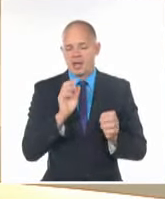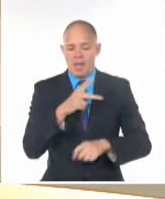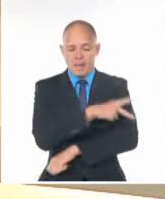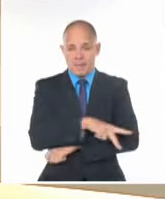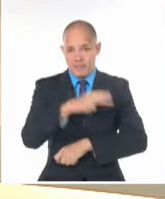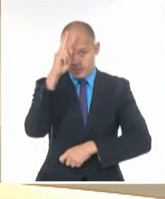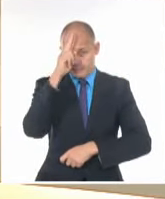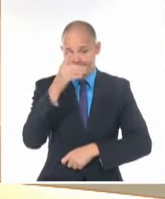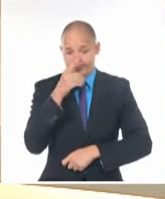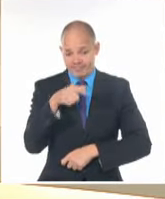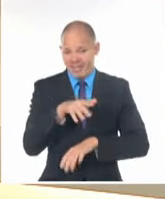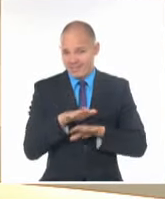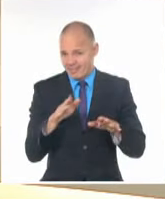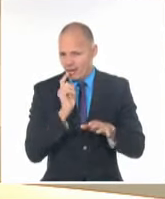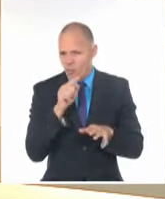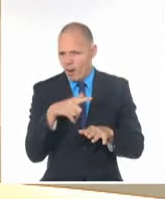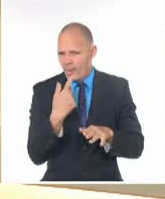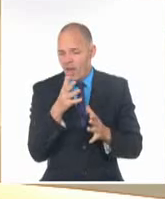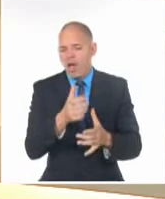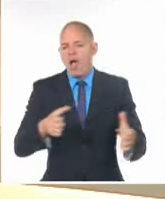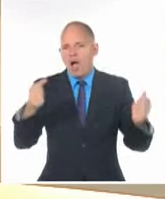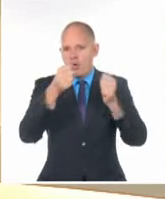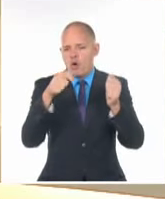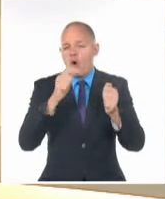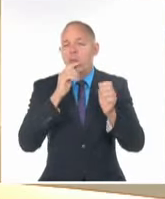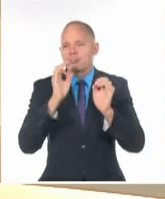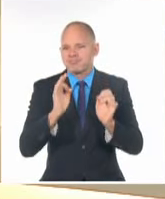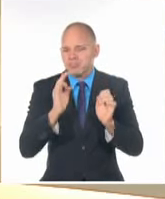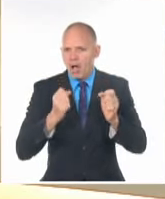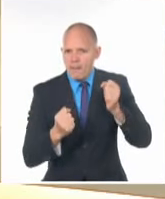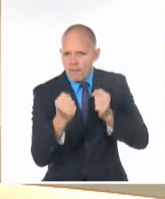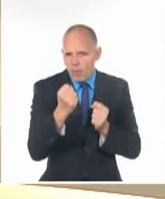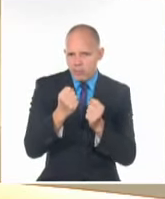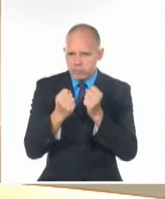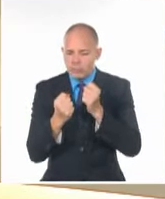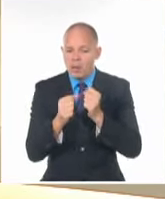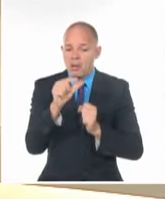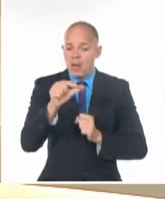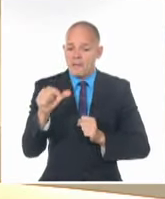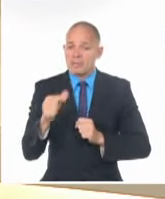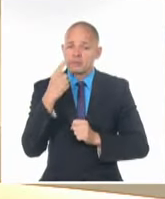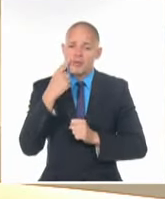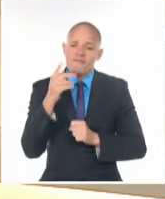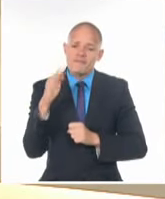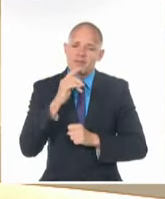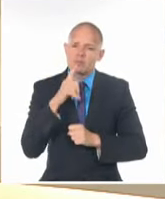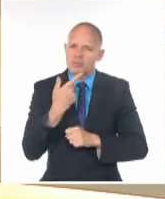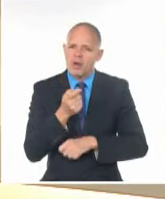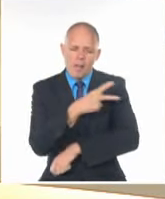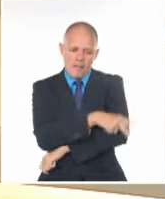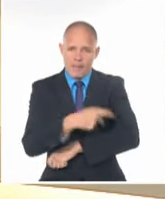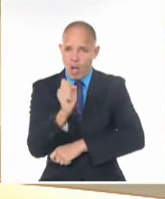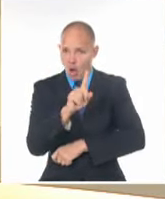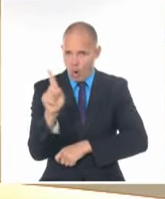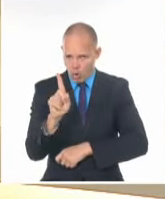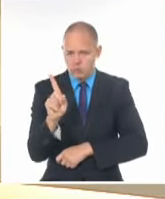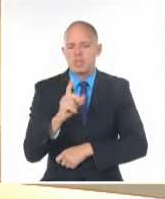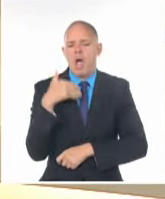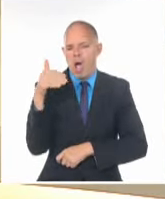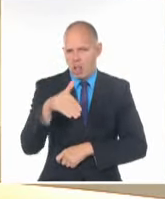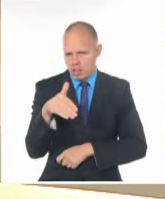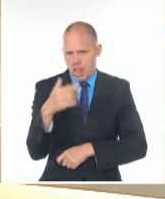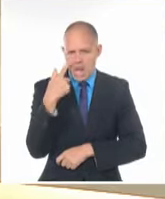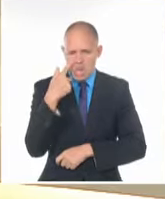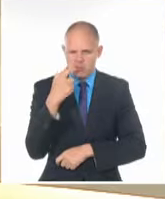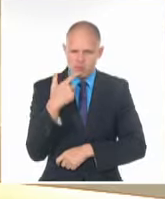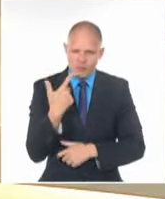Copa Independencia de Boxeo, que contó con púgiles de 11 países. Un resumen de la actuación de Cuba en el siguiente reporte desde la